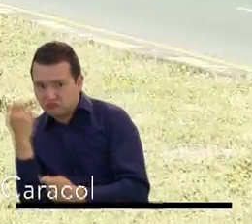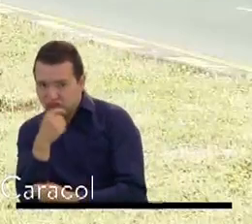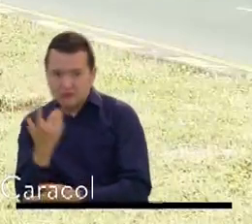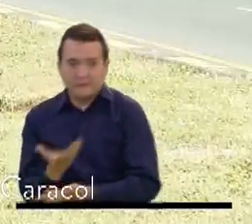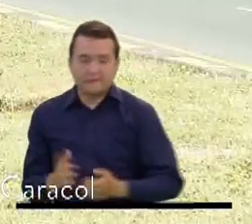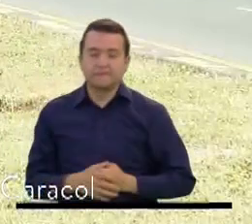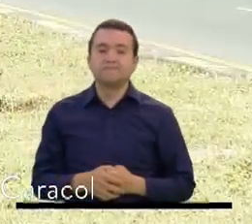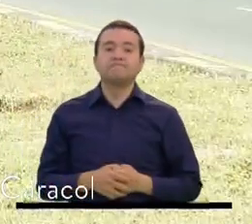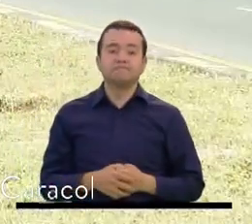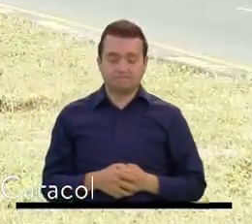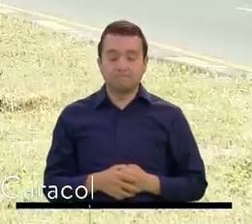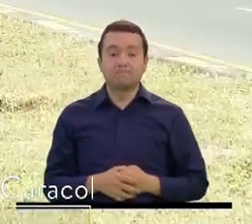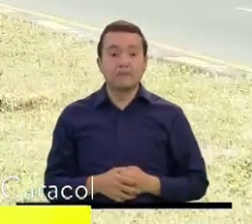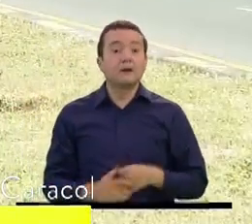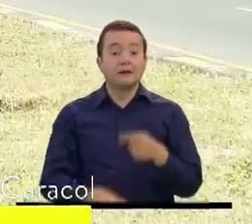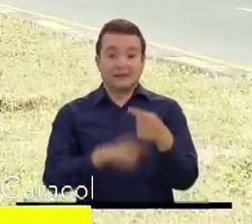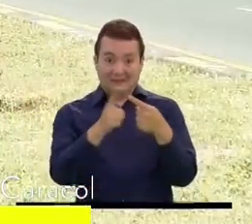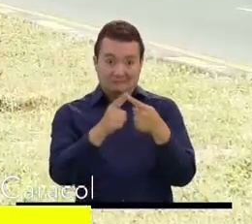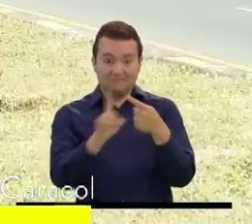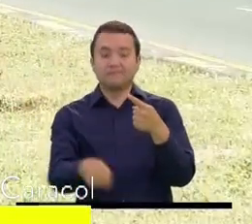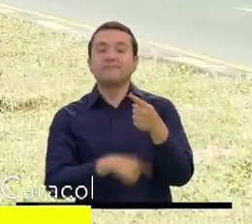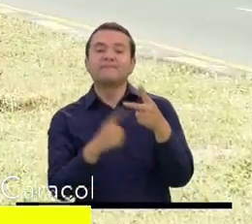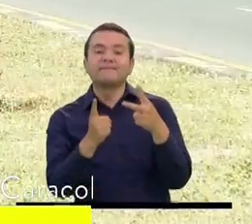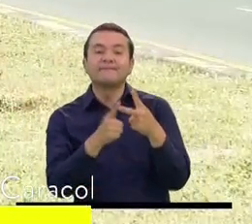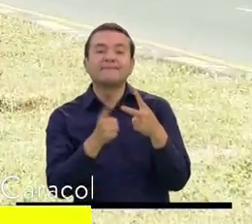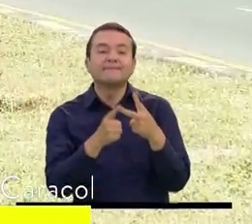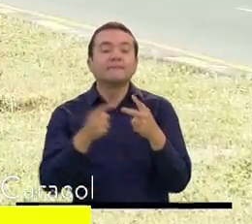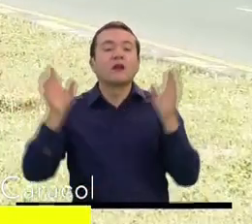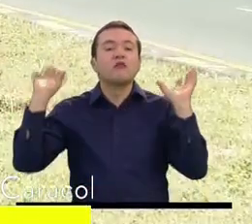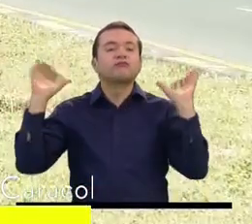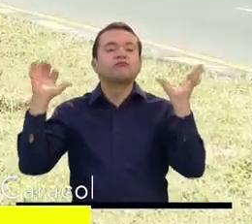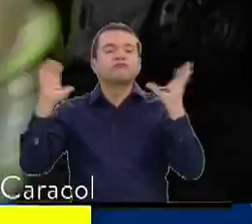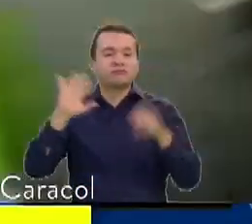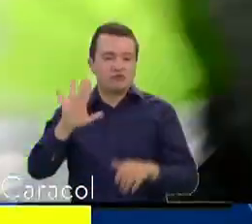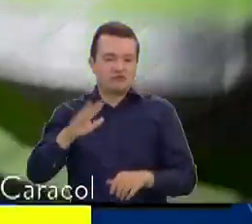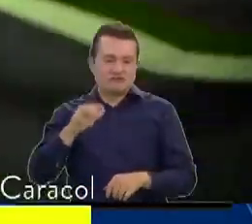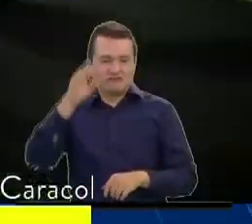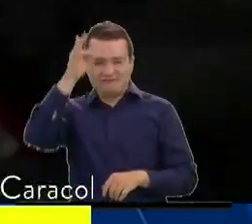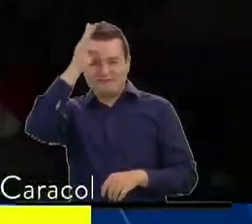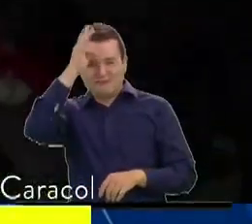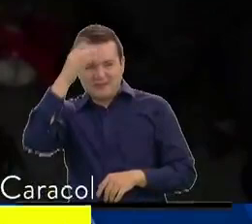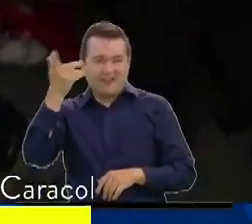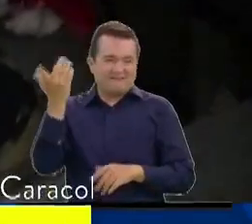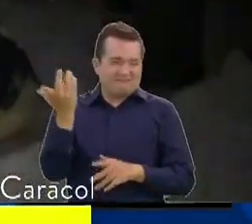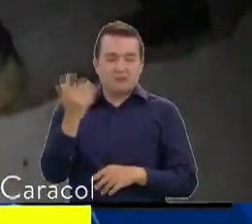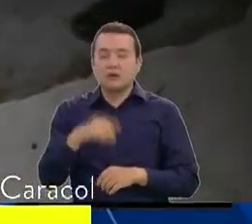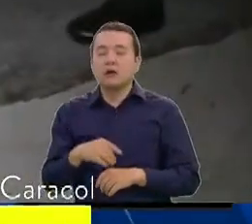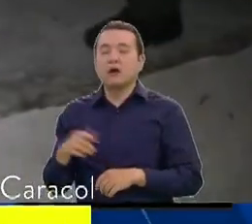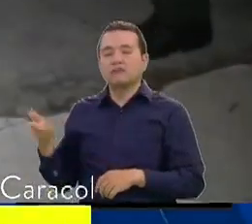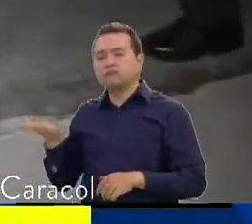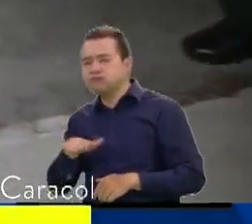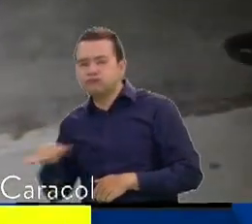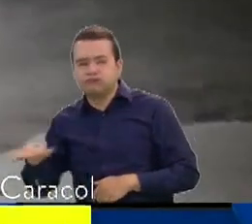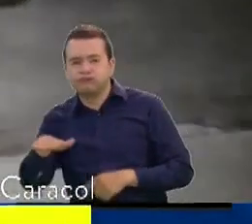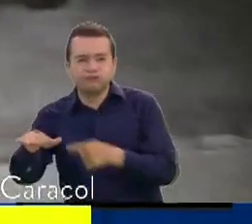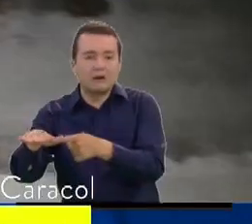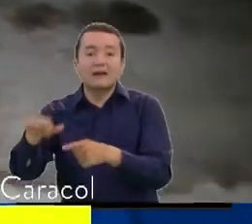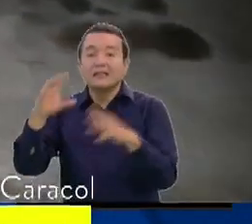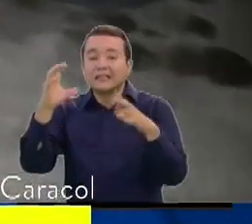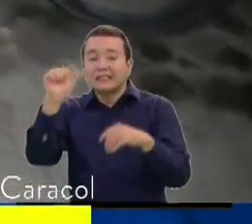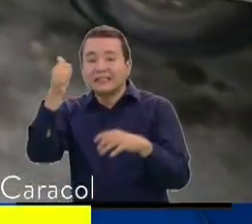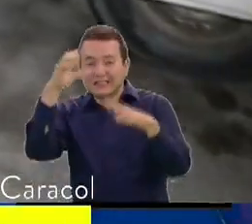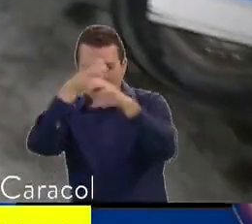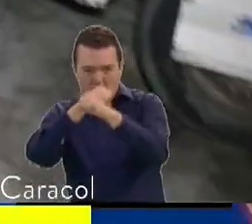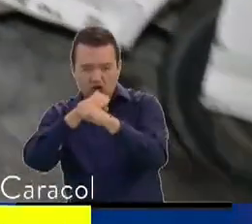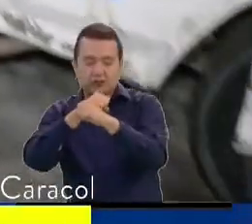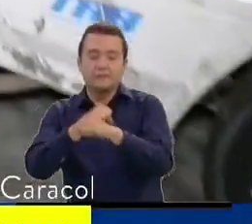Mire, el otro caso es una ambulancia que ayer sobre las 10 de la noche descubrió la Policía Metropolitana de Cali en un